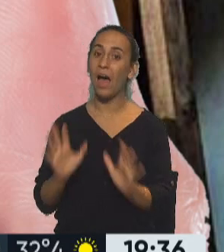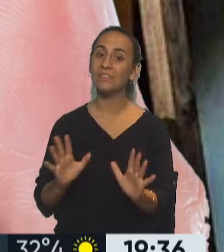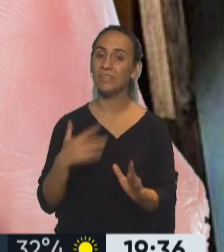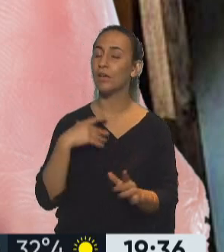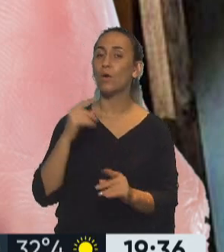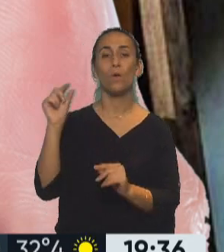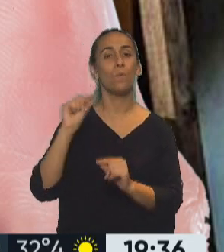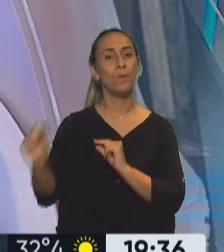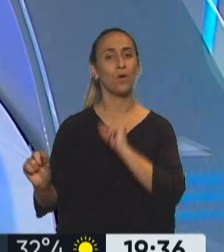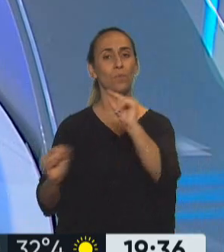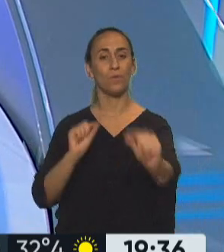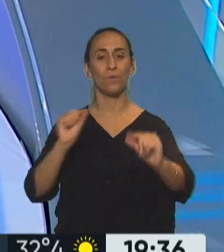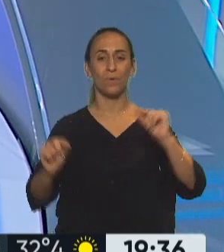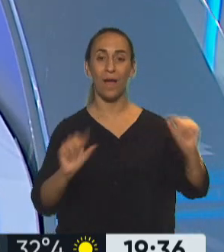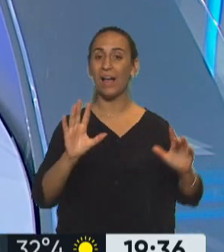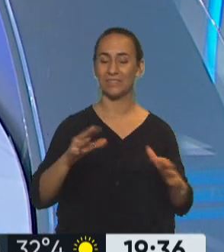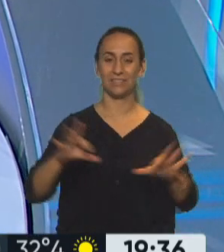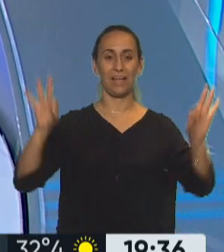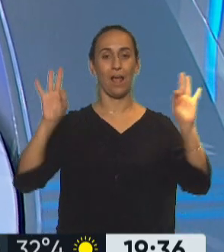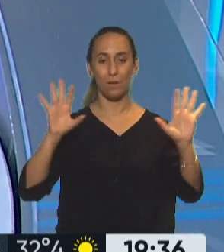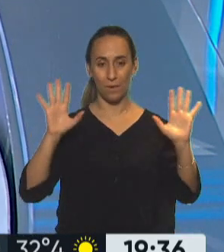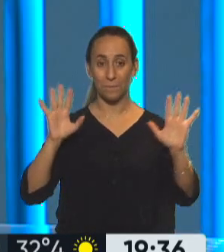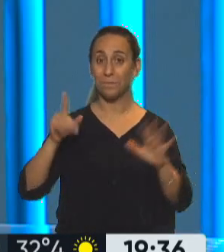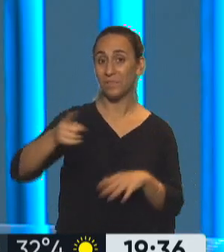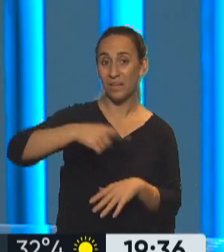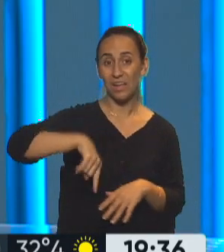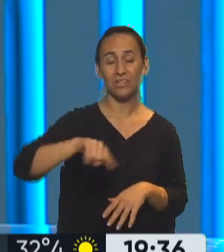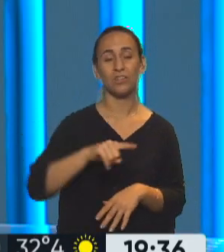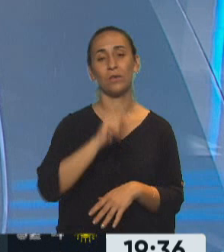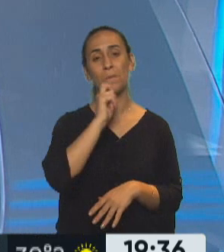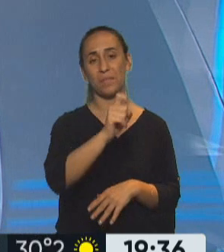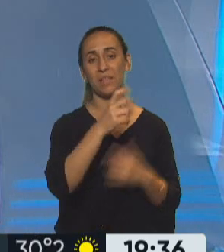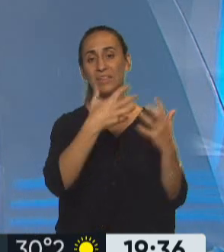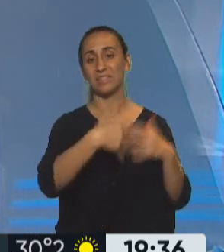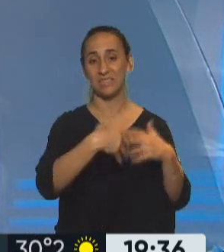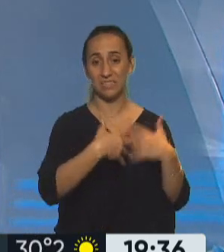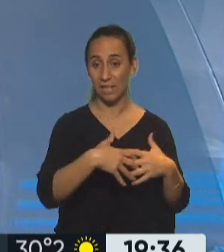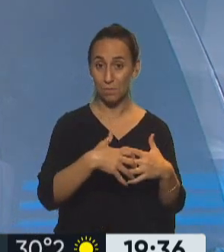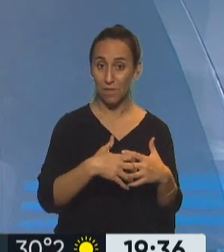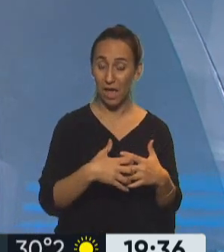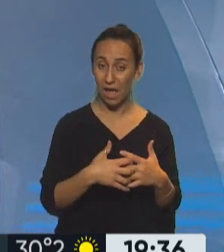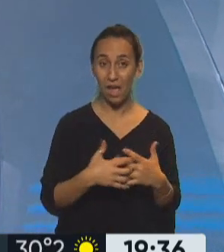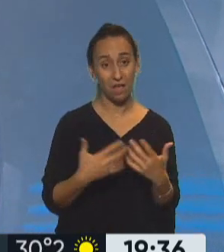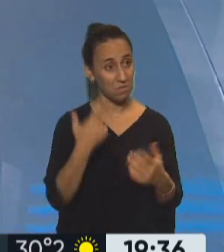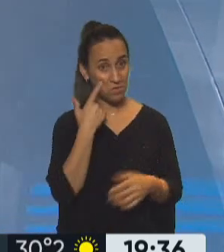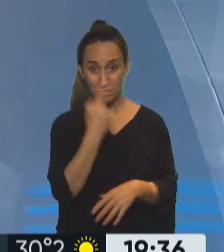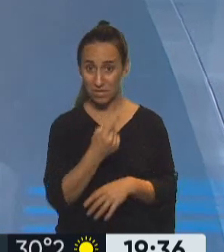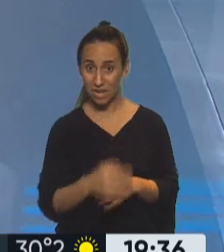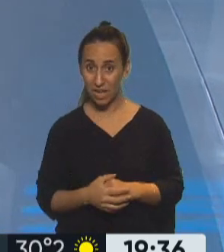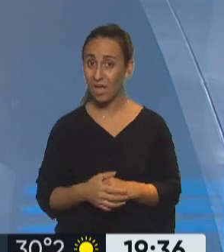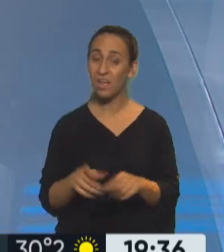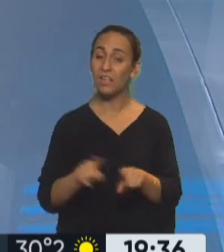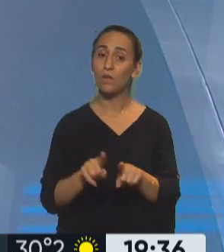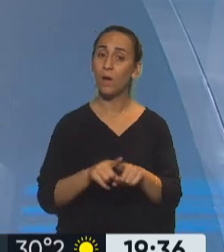inscrito estos outsider que están en contra del sistema las terminan haciendo lo mismo que hacen Mira todas las empresas